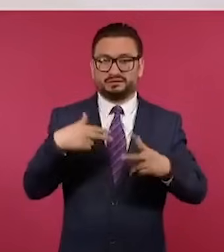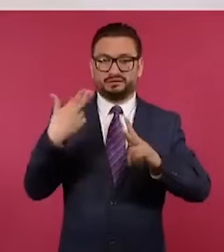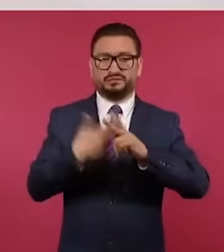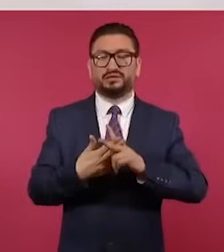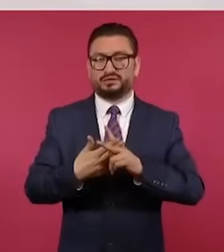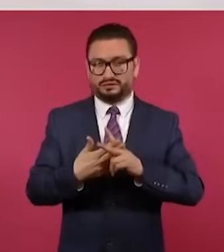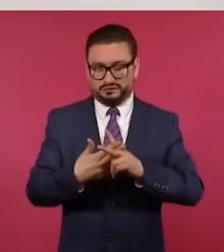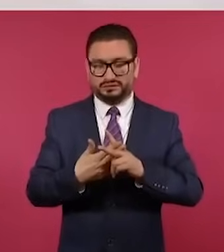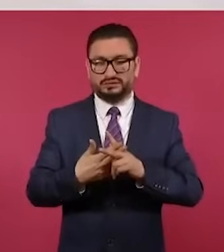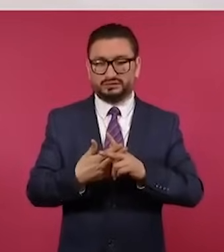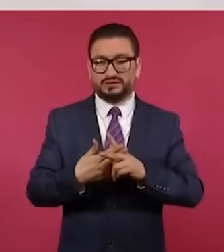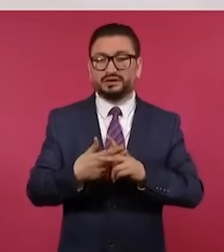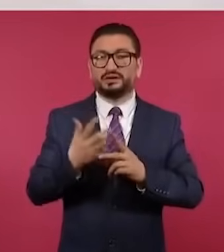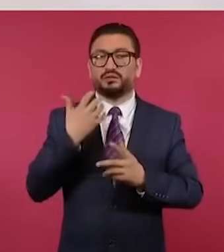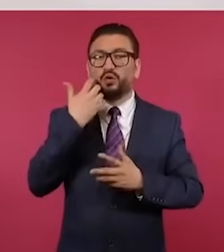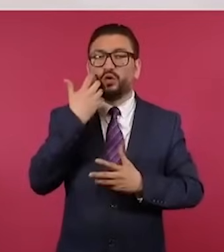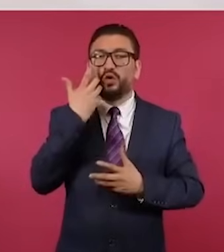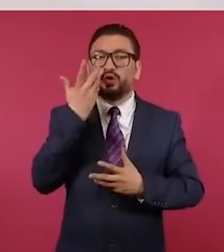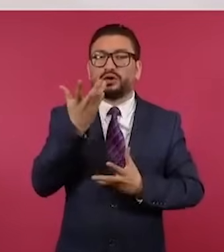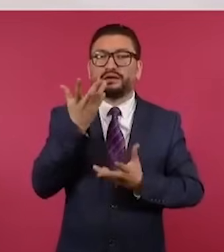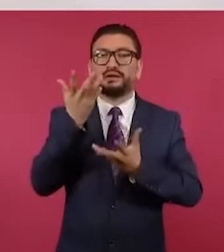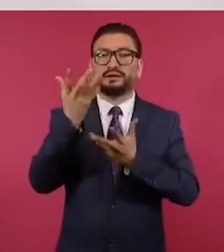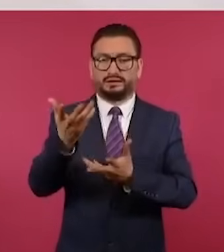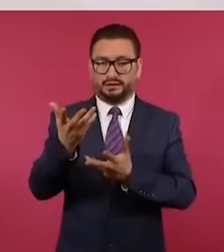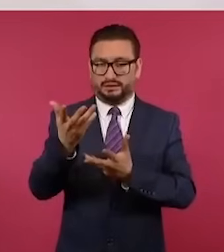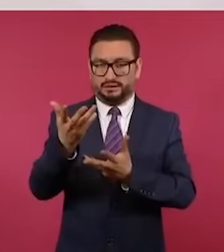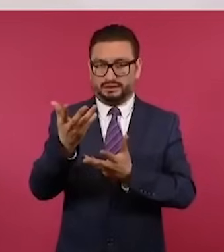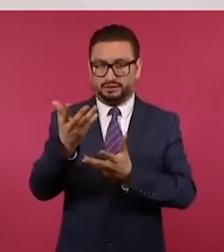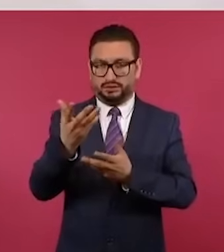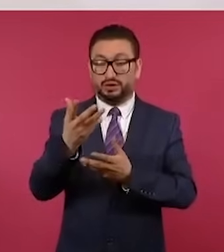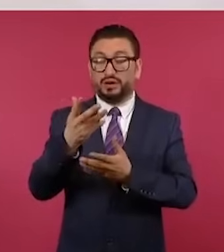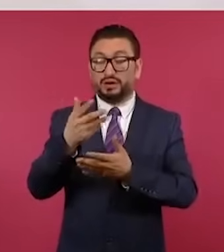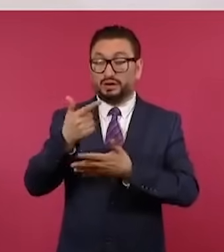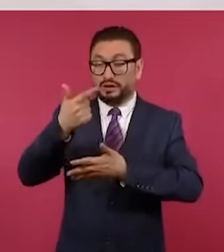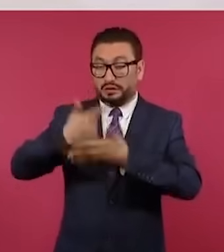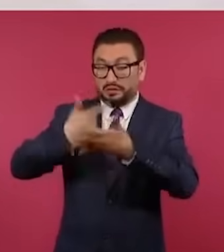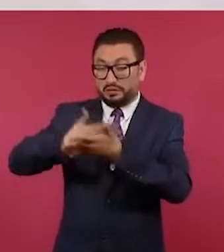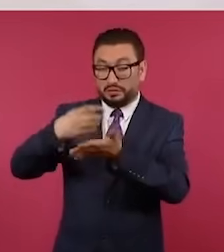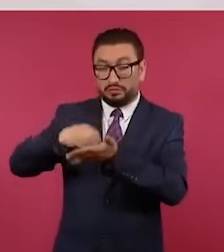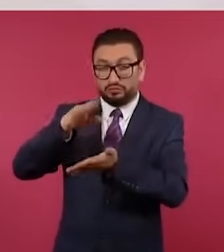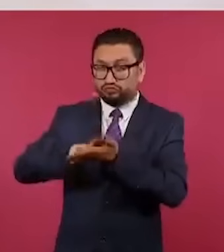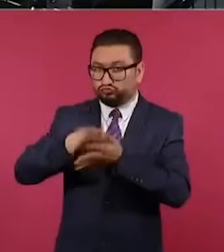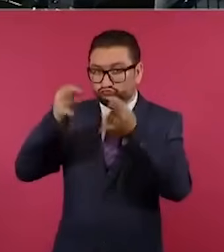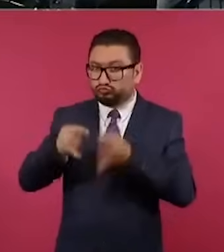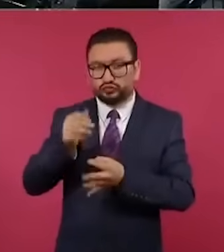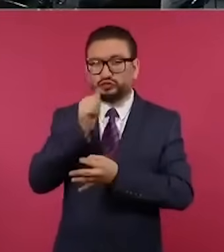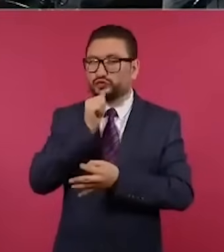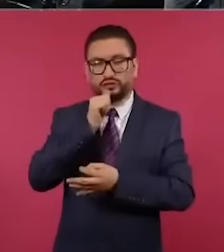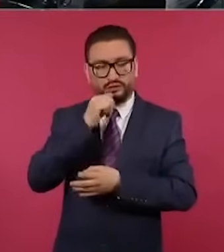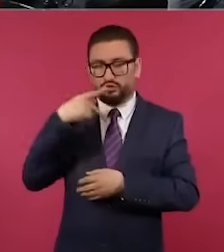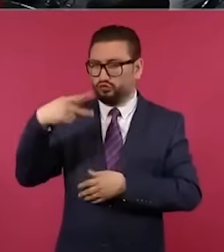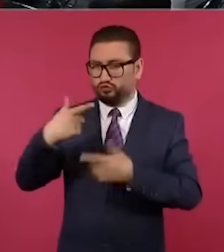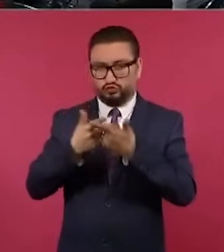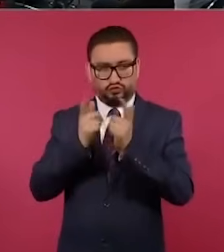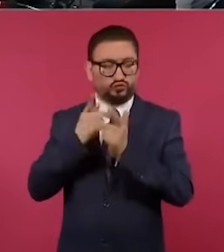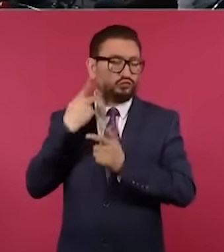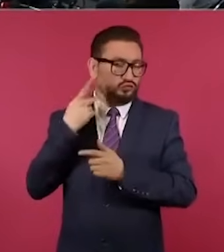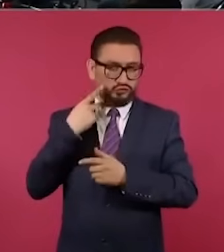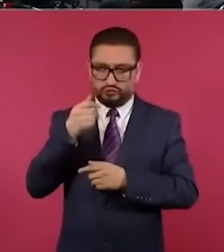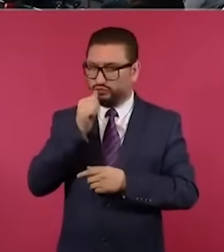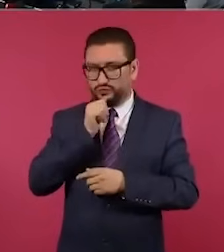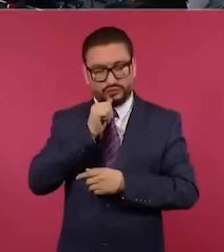de personas aspirantes, no registradas oficialmente ante sus partidos ni ante el